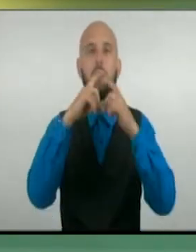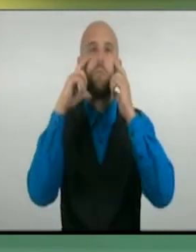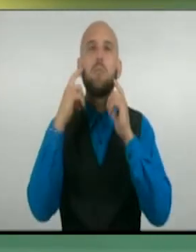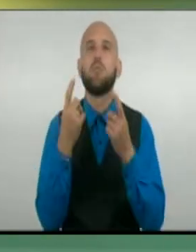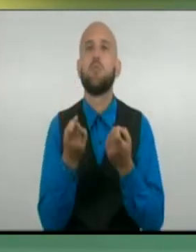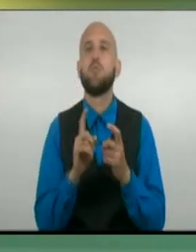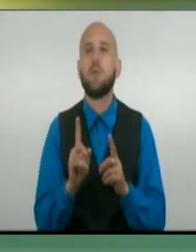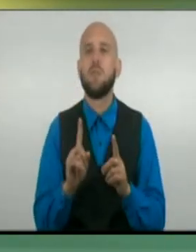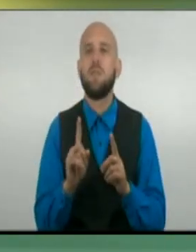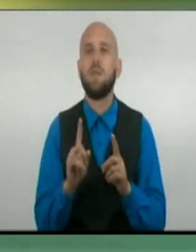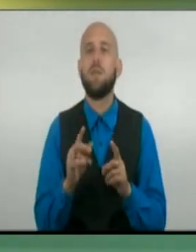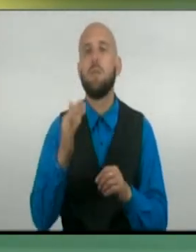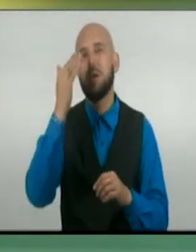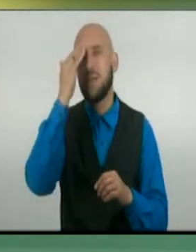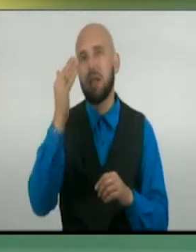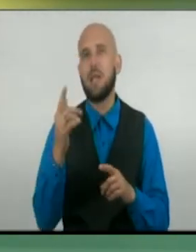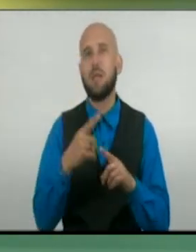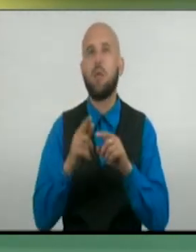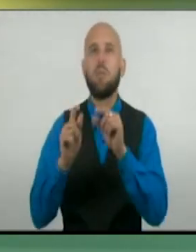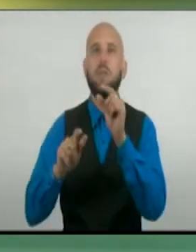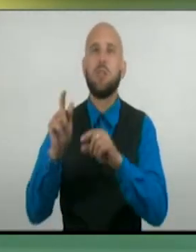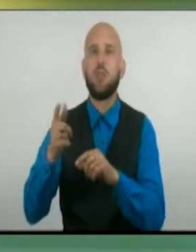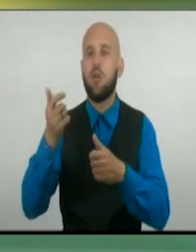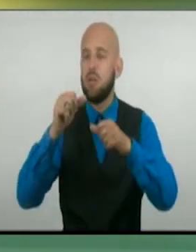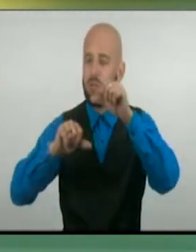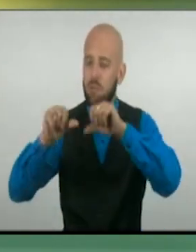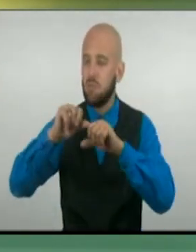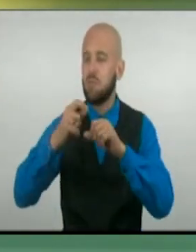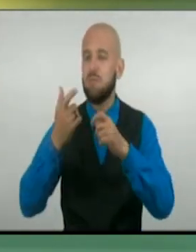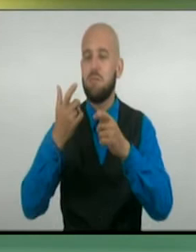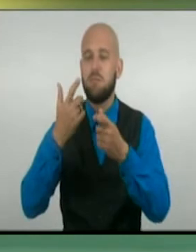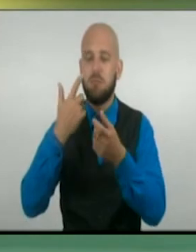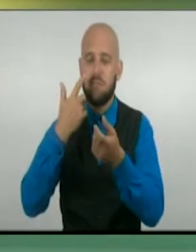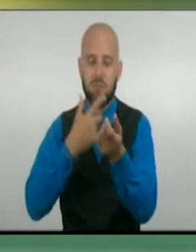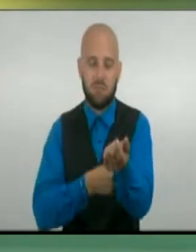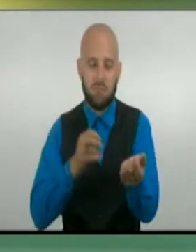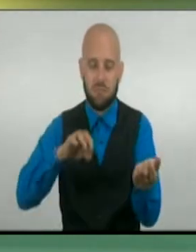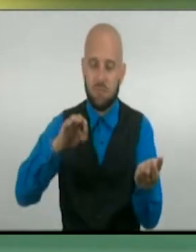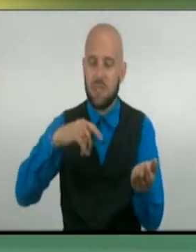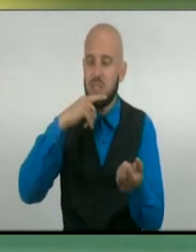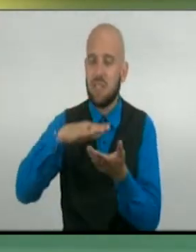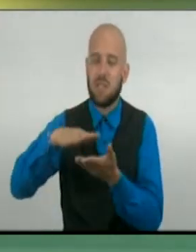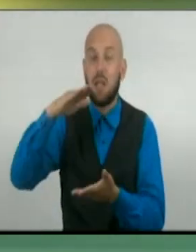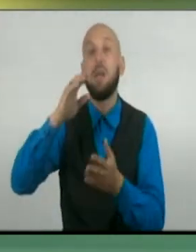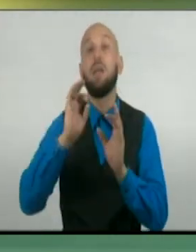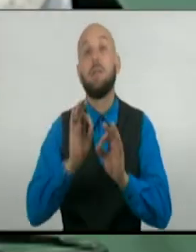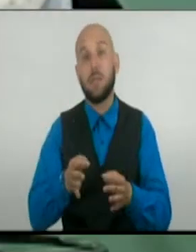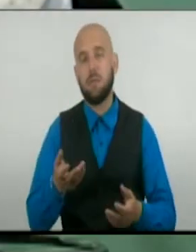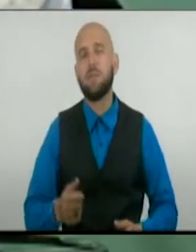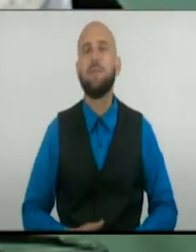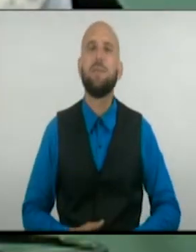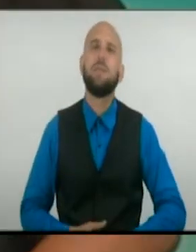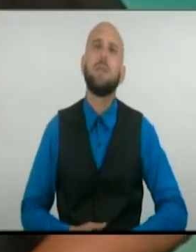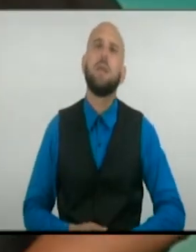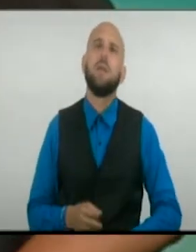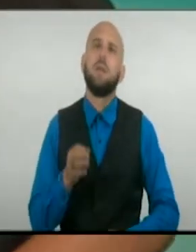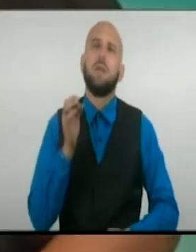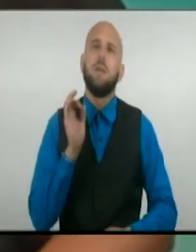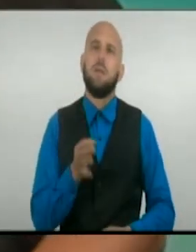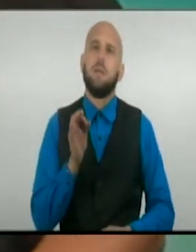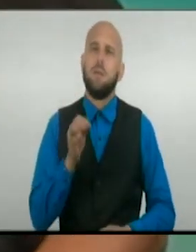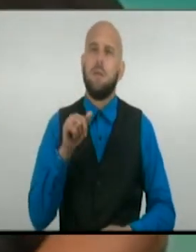sonrisa hoy nosotros también por la parte nuestra se la dedicamos a esos donantes que se merecen esa sonrisa pero bueno ya desde el programa